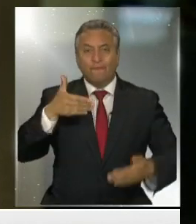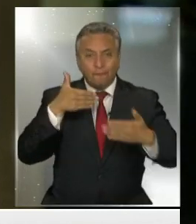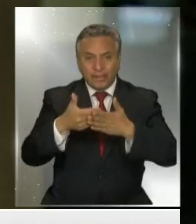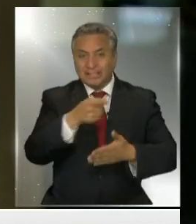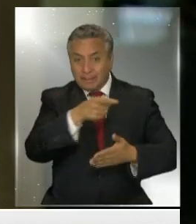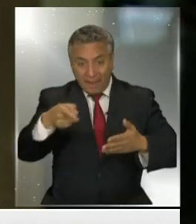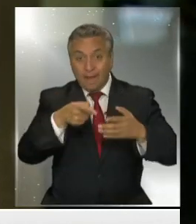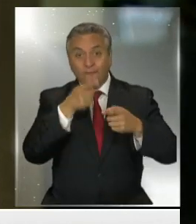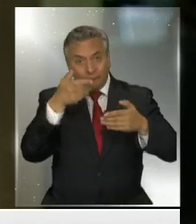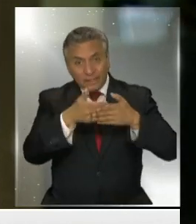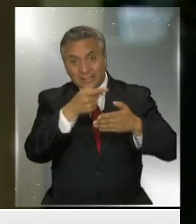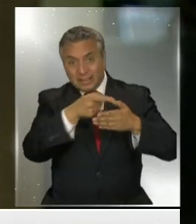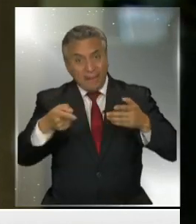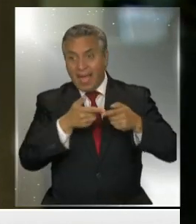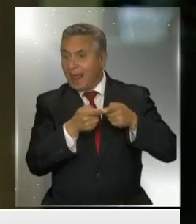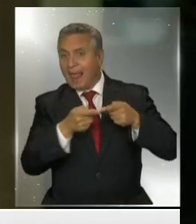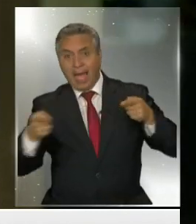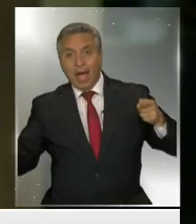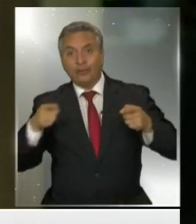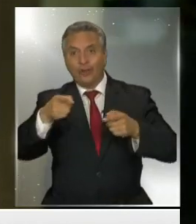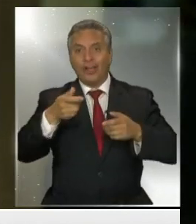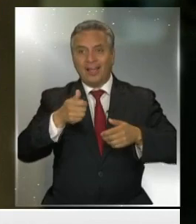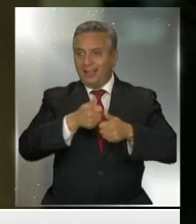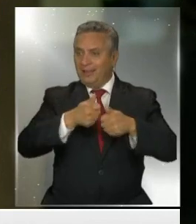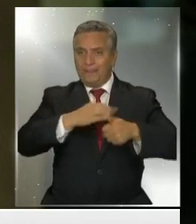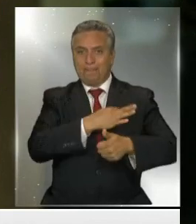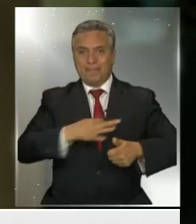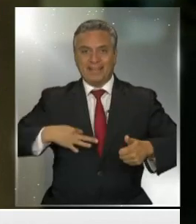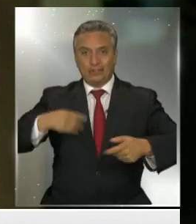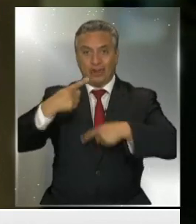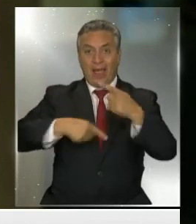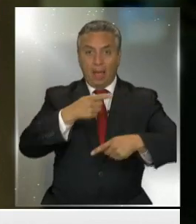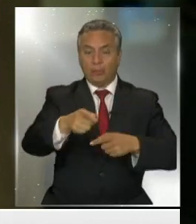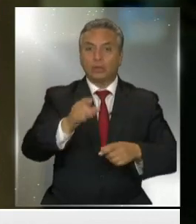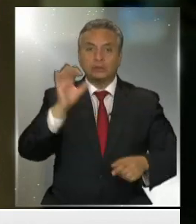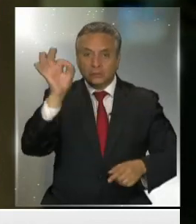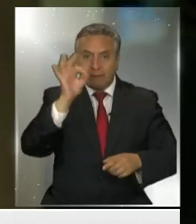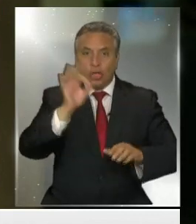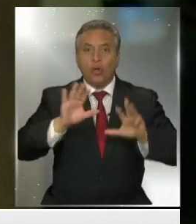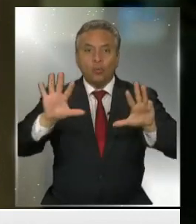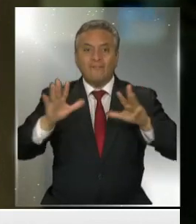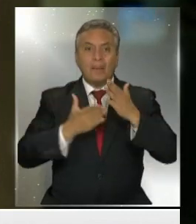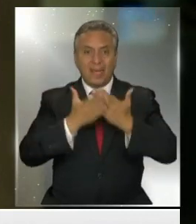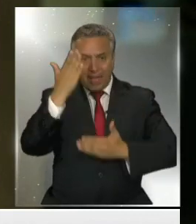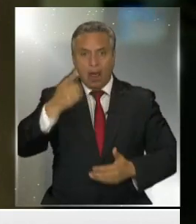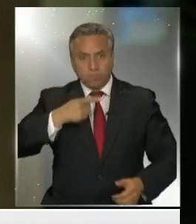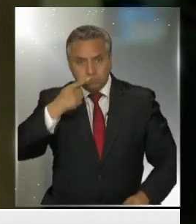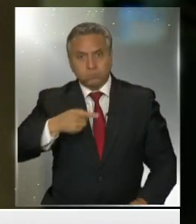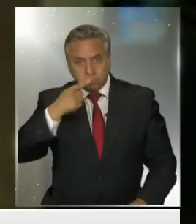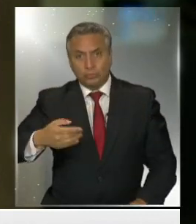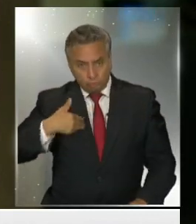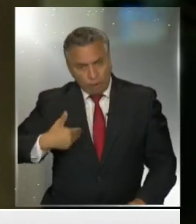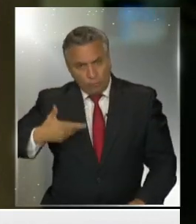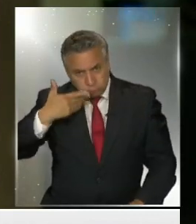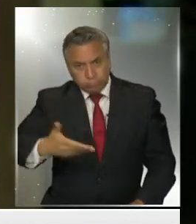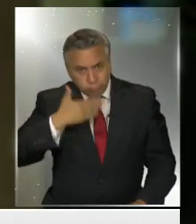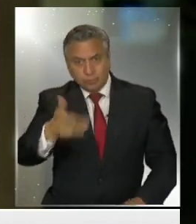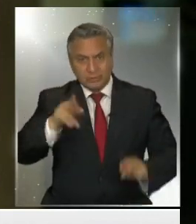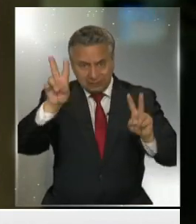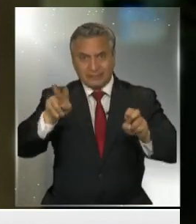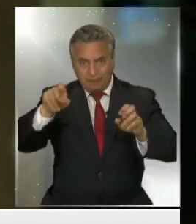fin de semana largo posterior al cambio gabinete el día sábado a las 9 la mañana estaba en el misterio haciendo planteándole nuestra propuesta de materia tributaria